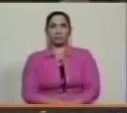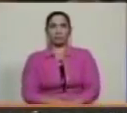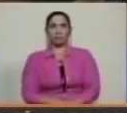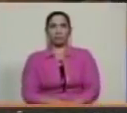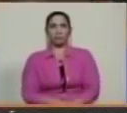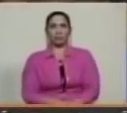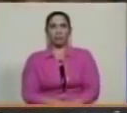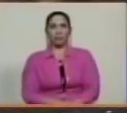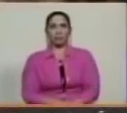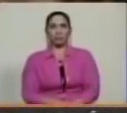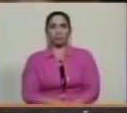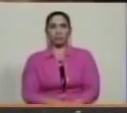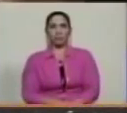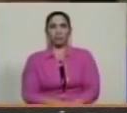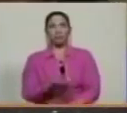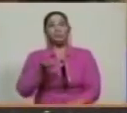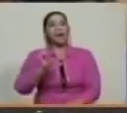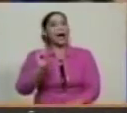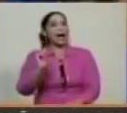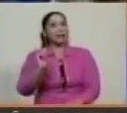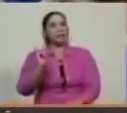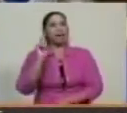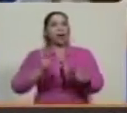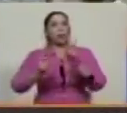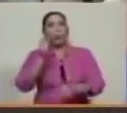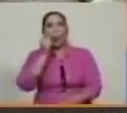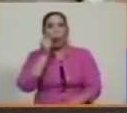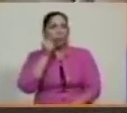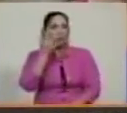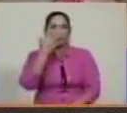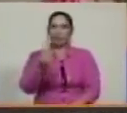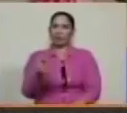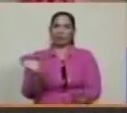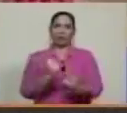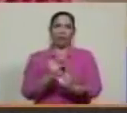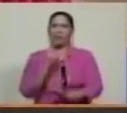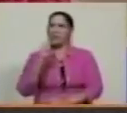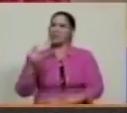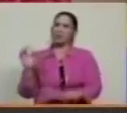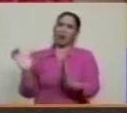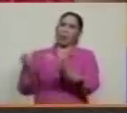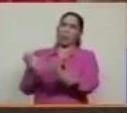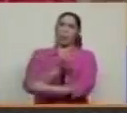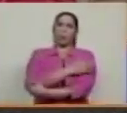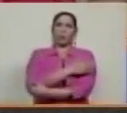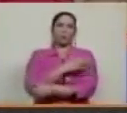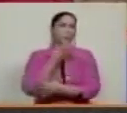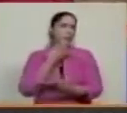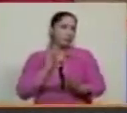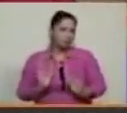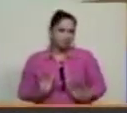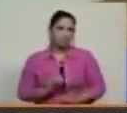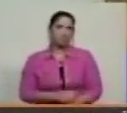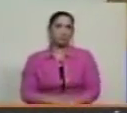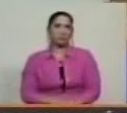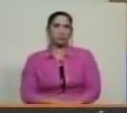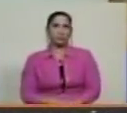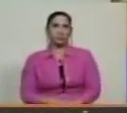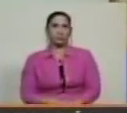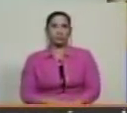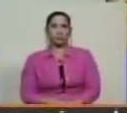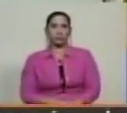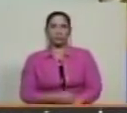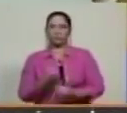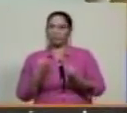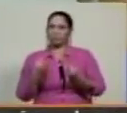y no lo, hay quienes no lo entendemos. Porque ¿qué decía la derecha? Por ejemplo, fíjense